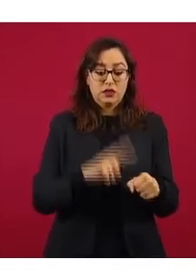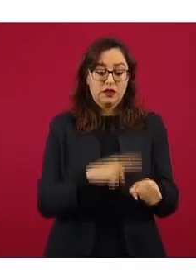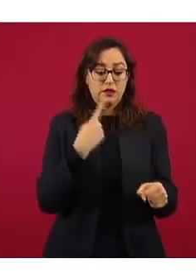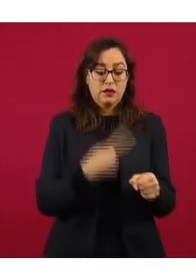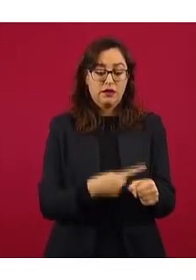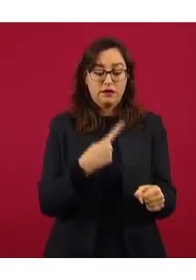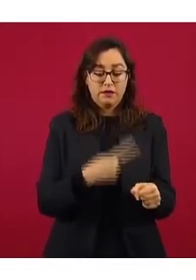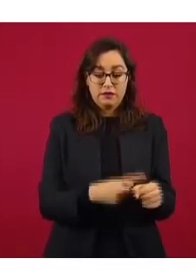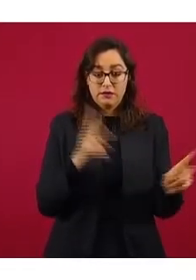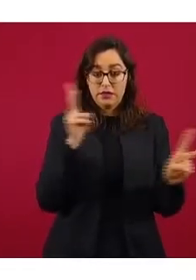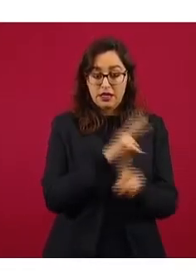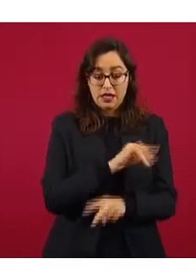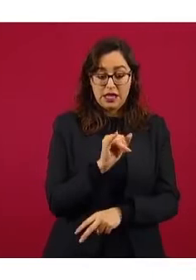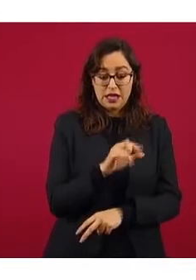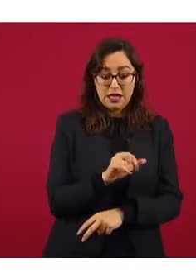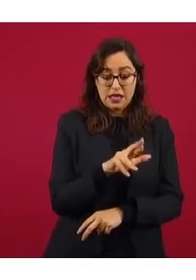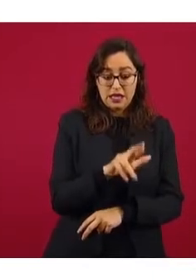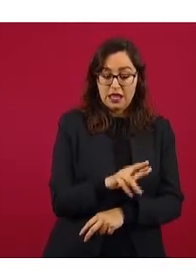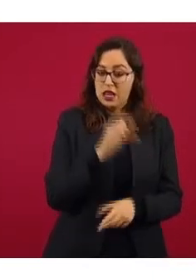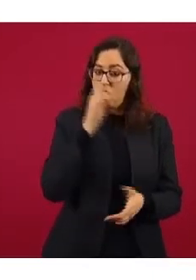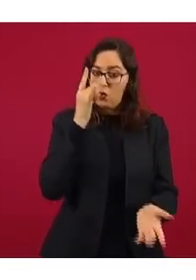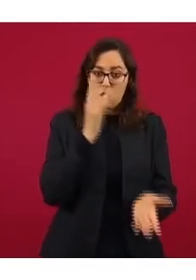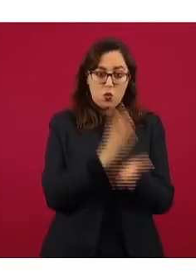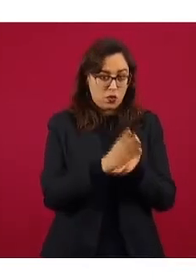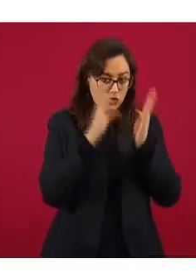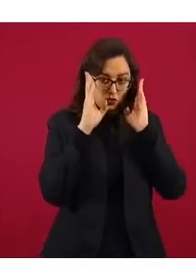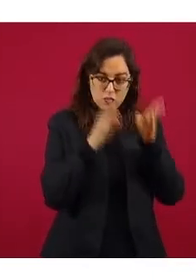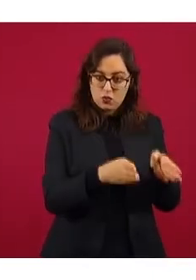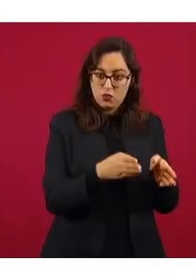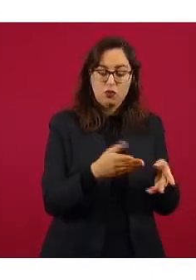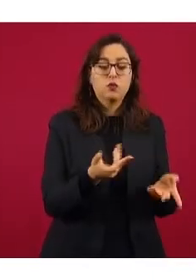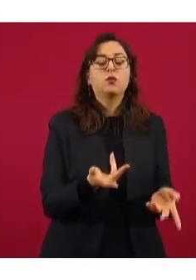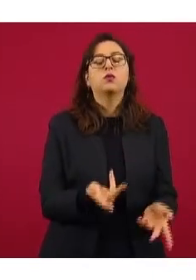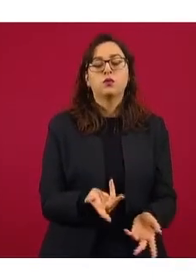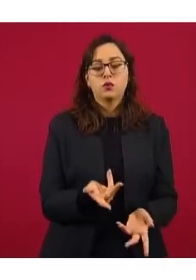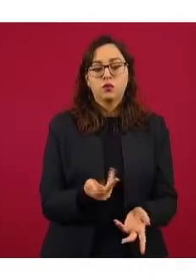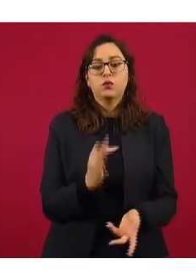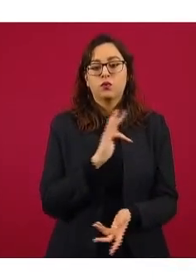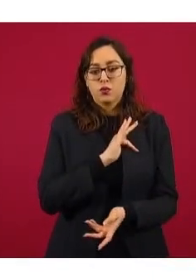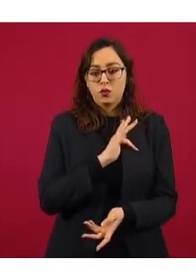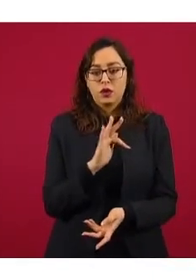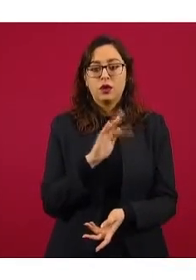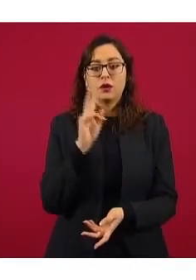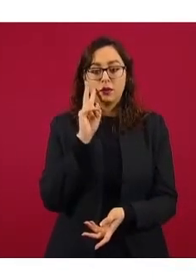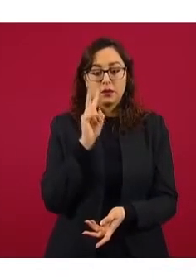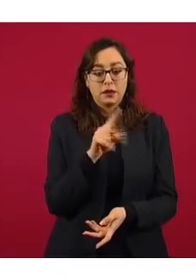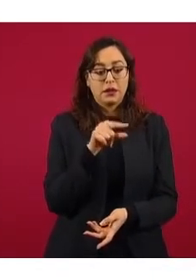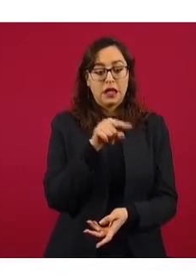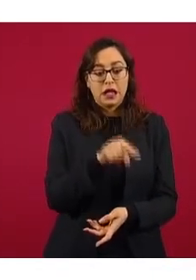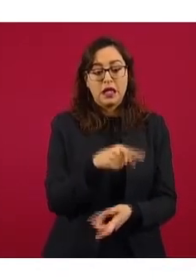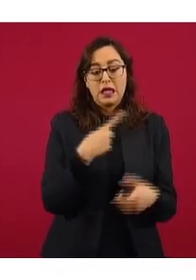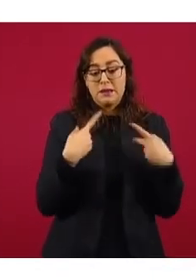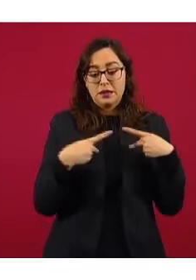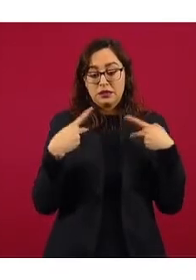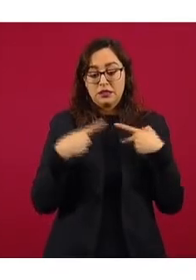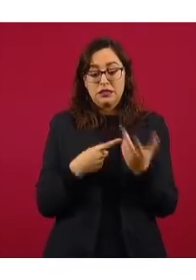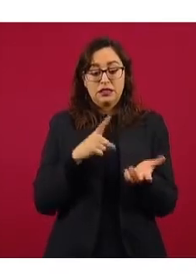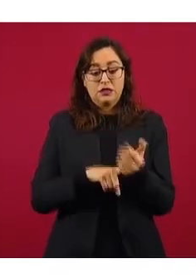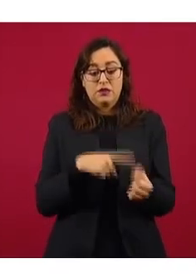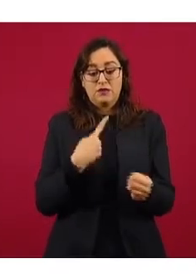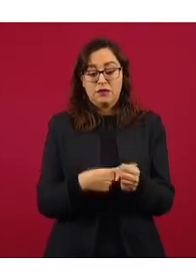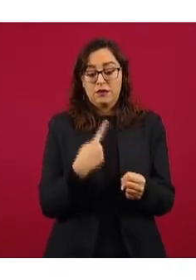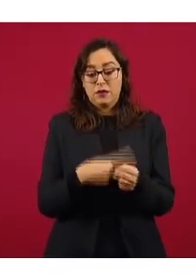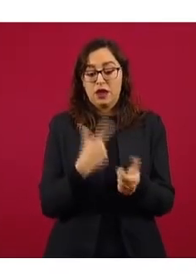que está destinado a personas críticamente enfermas. Estas personas críticamente enfermas, afortunadamente,